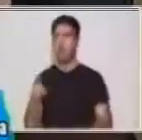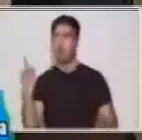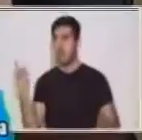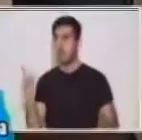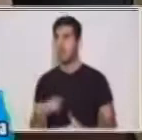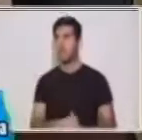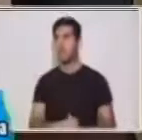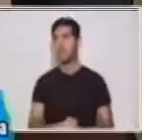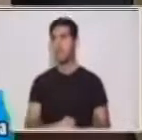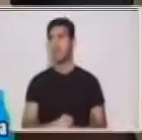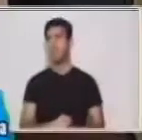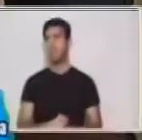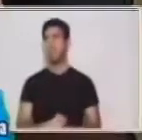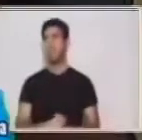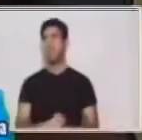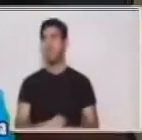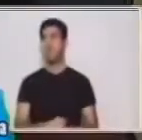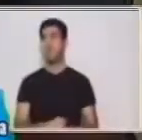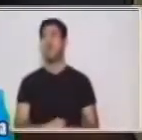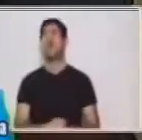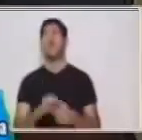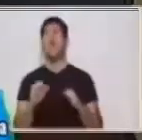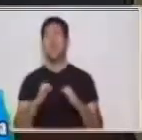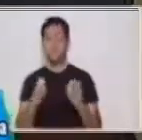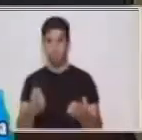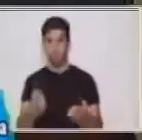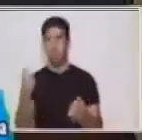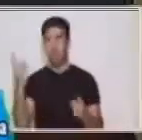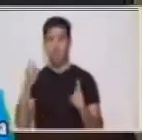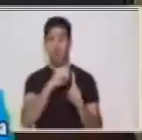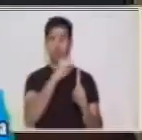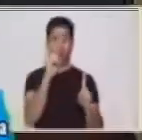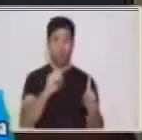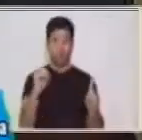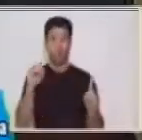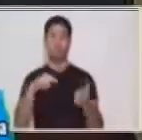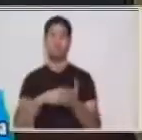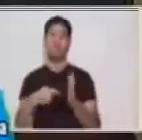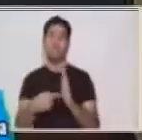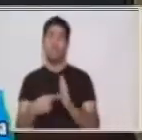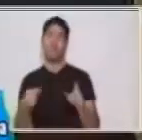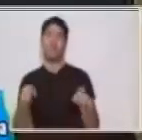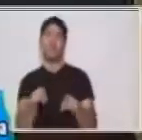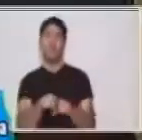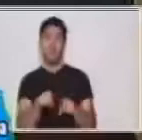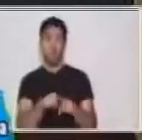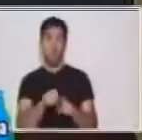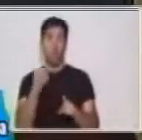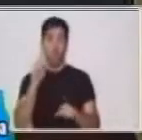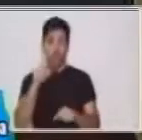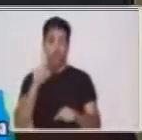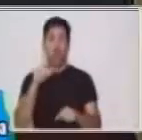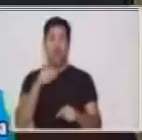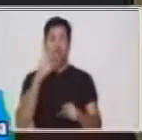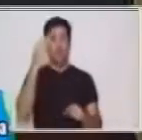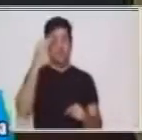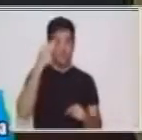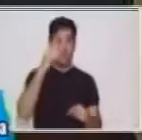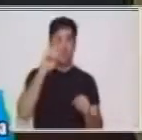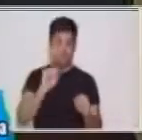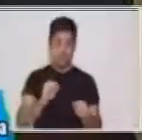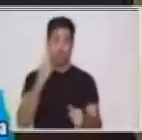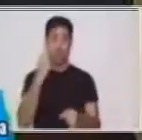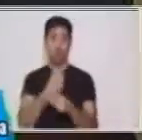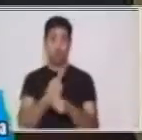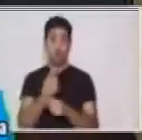está diciendo que es la ortografía? Va a ser ese mercurio, esa pauta para saber qué